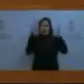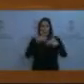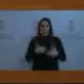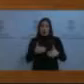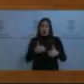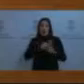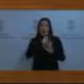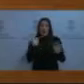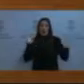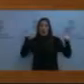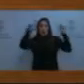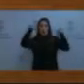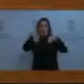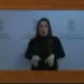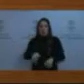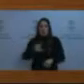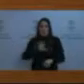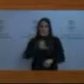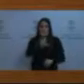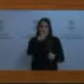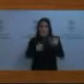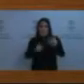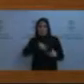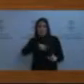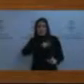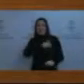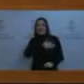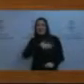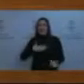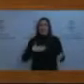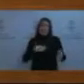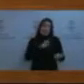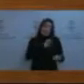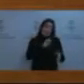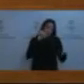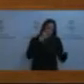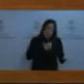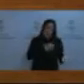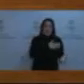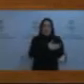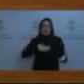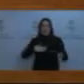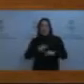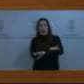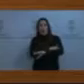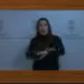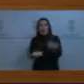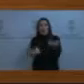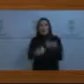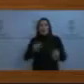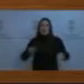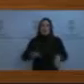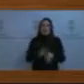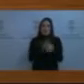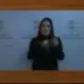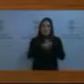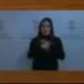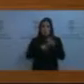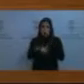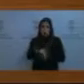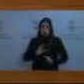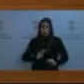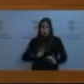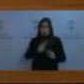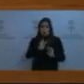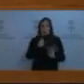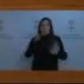a la ruina. Y los españoles lo que quieren, señor Llamazares, es un gobierno eficiente en la gestión y, a